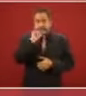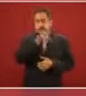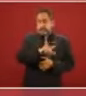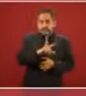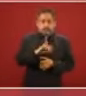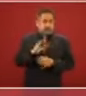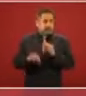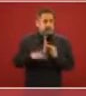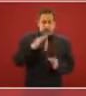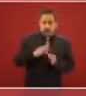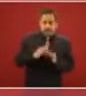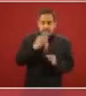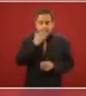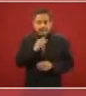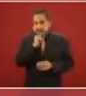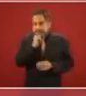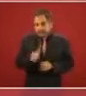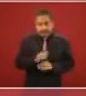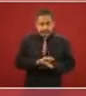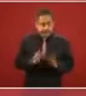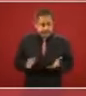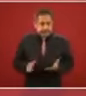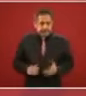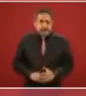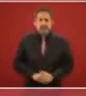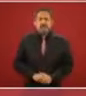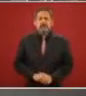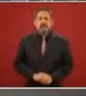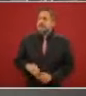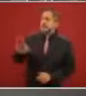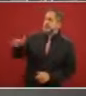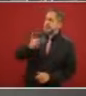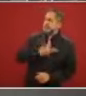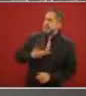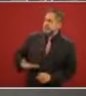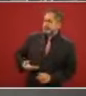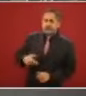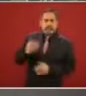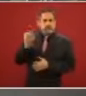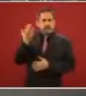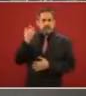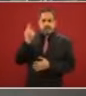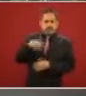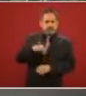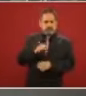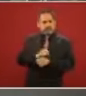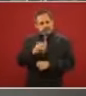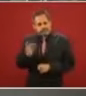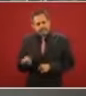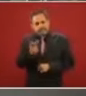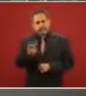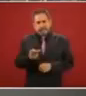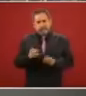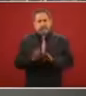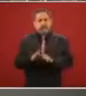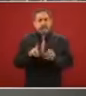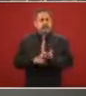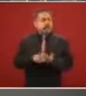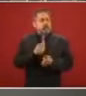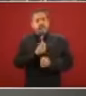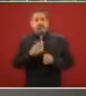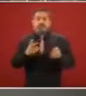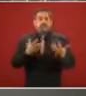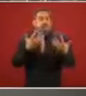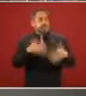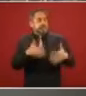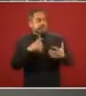no han cumplido con sus contratos. Presidente, usted habló la semana pasada precisamente de estas empresas